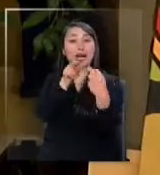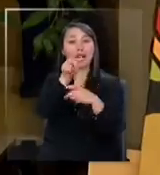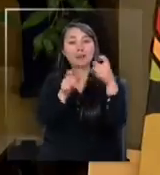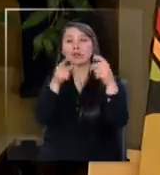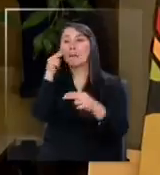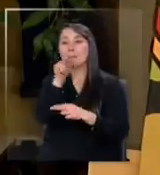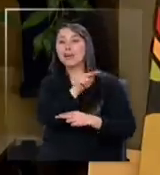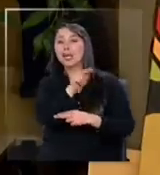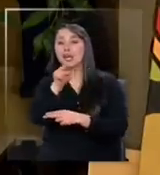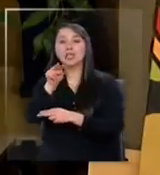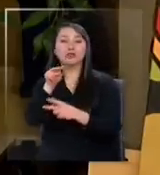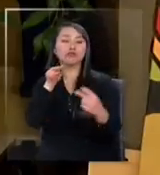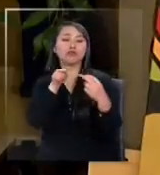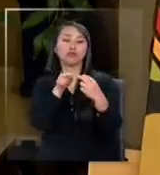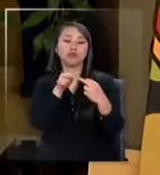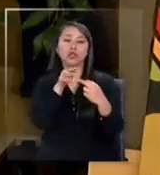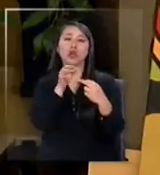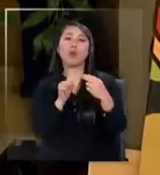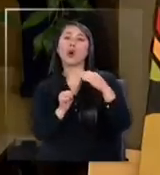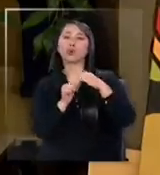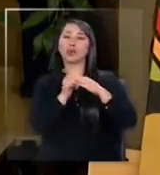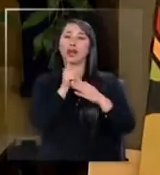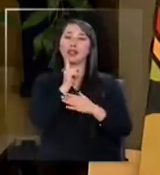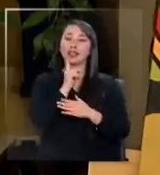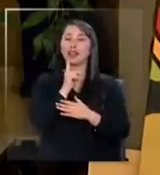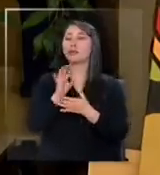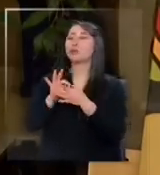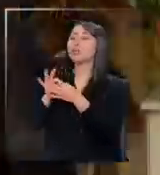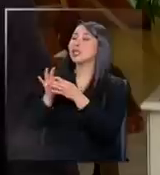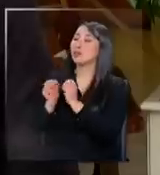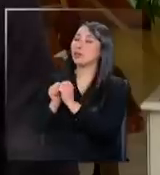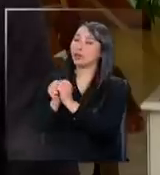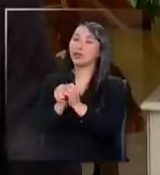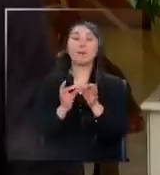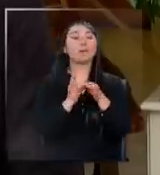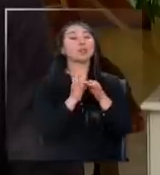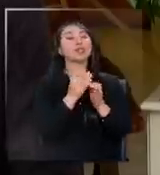con algún grado de autoridad. Gracias por acompañarnos, diputado Marcelo Díaz. Muchas gracias a ustedes. Buenos días.